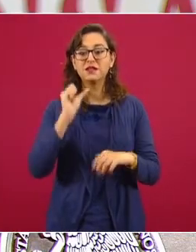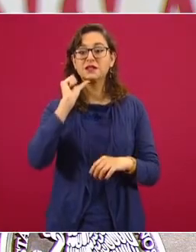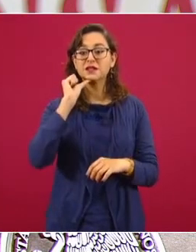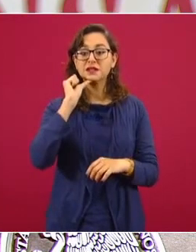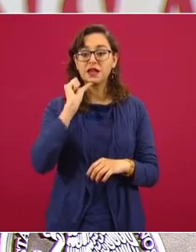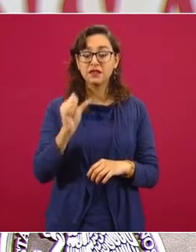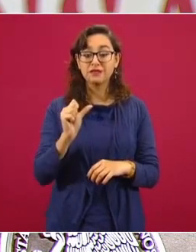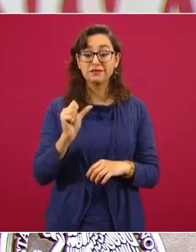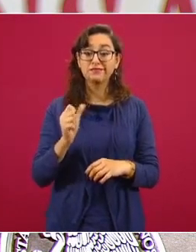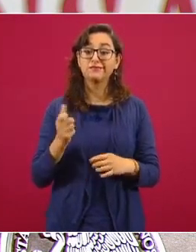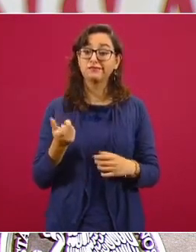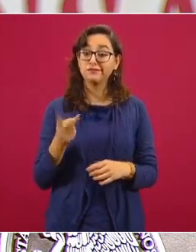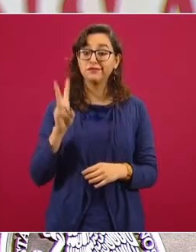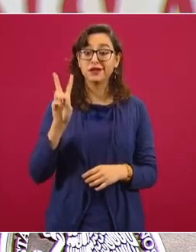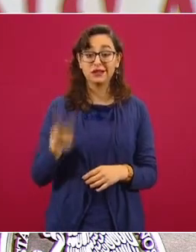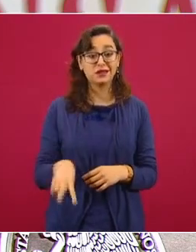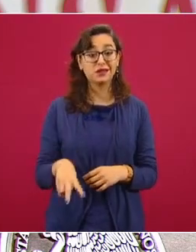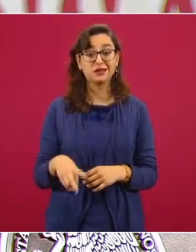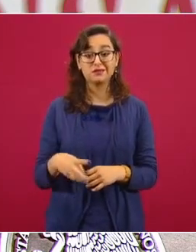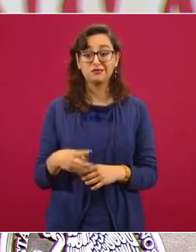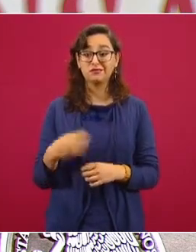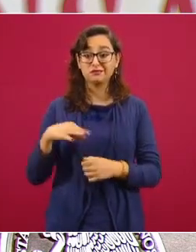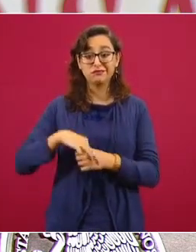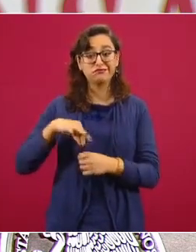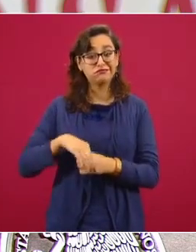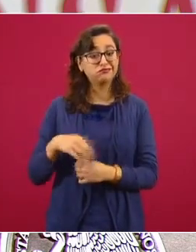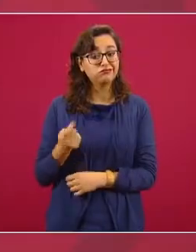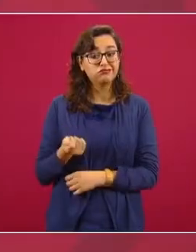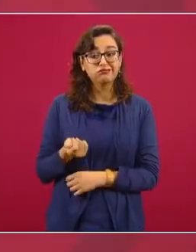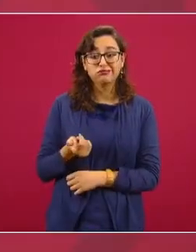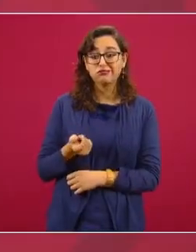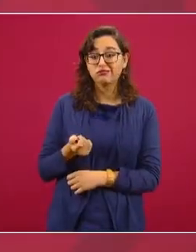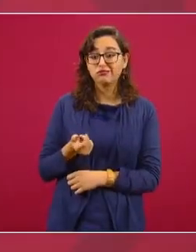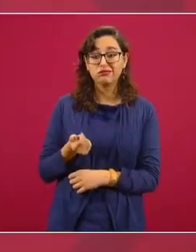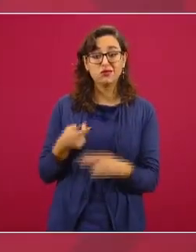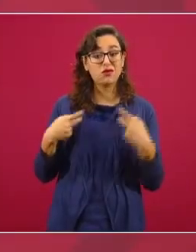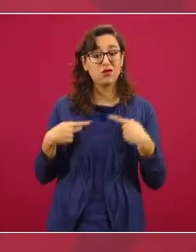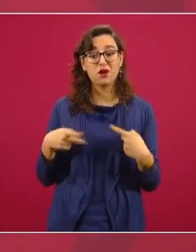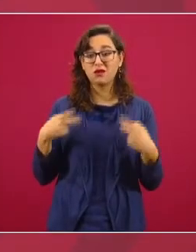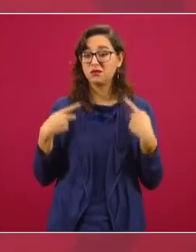muy poca, pero participaron.